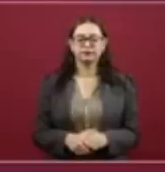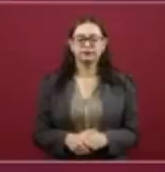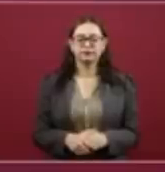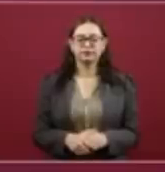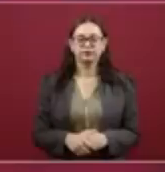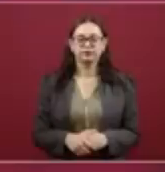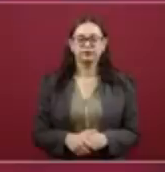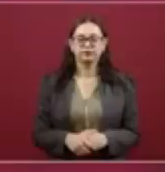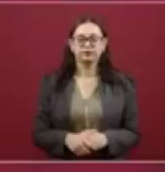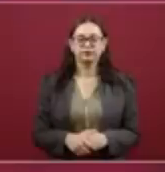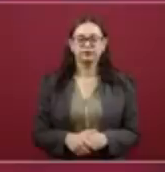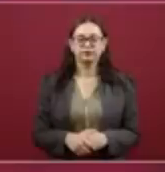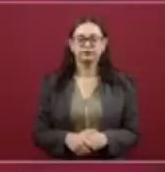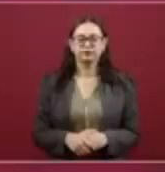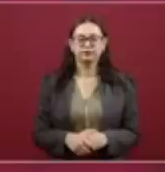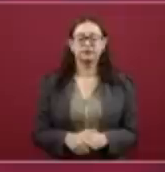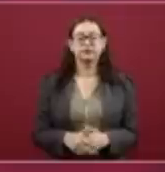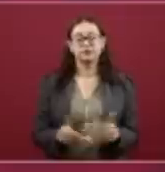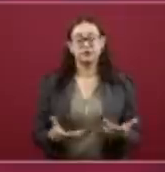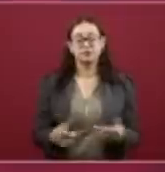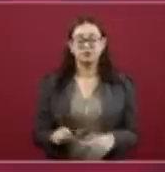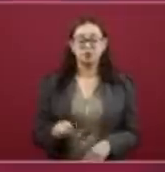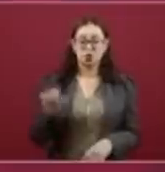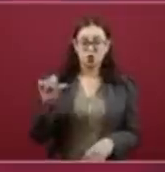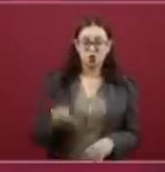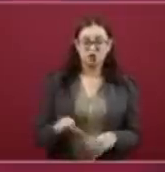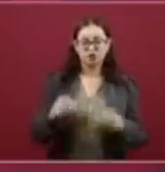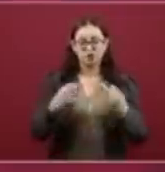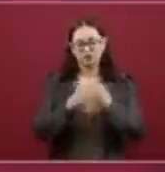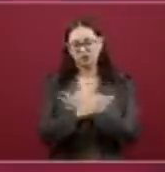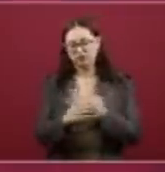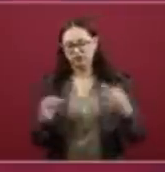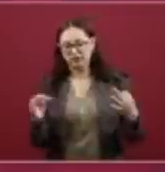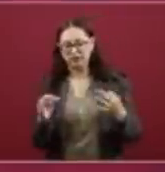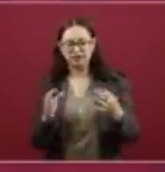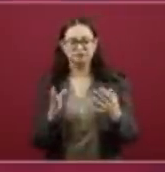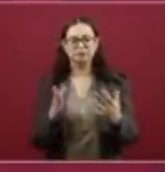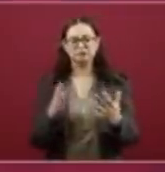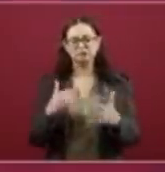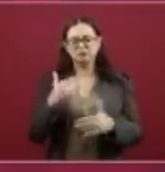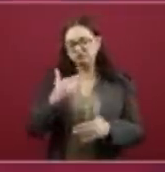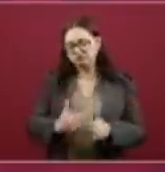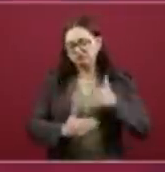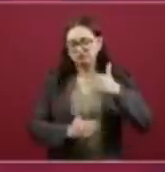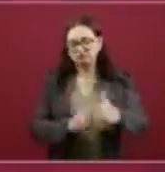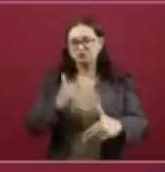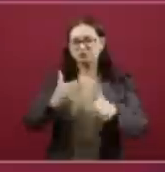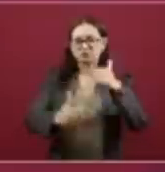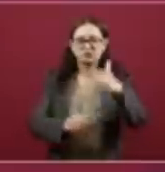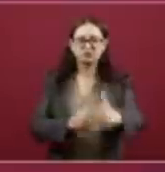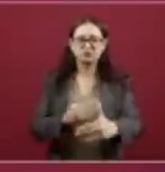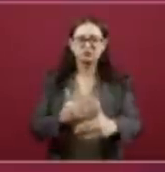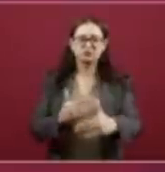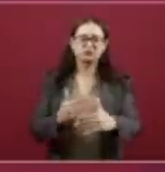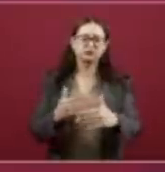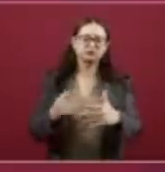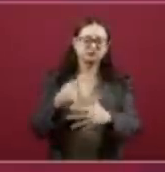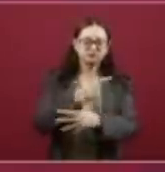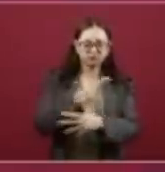cuál es la ruta que vamos a llevar a cabo en el